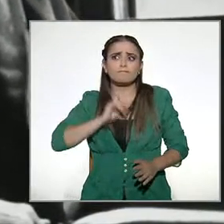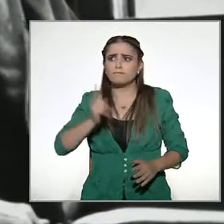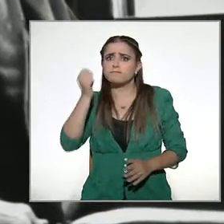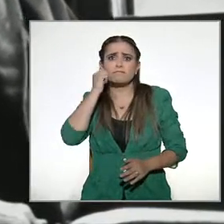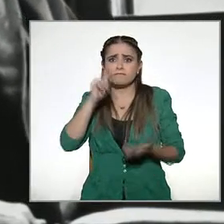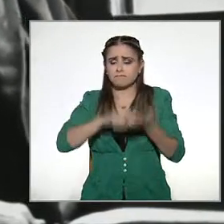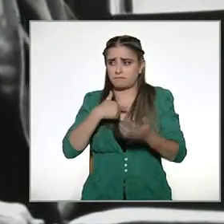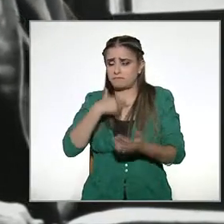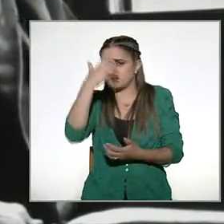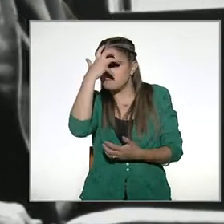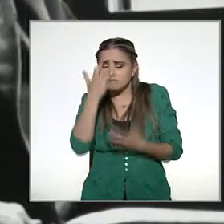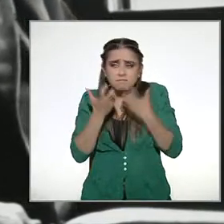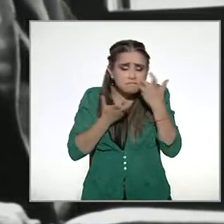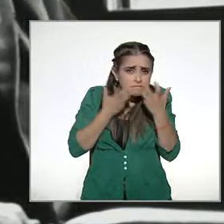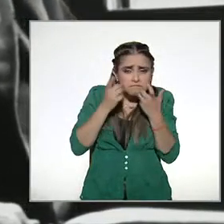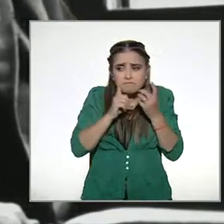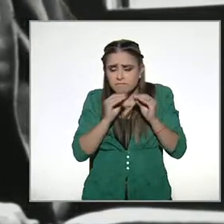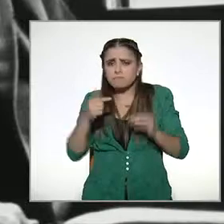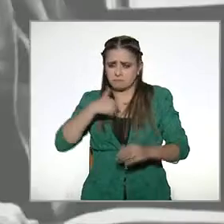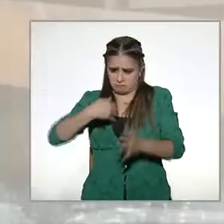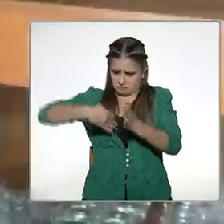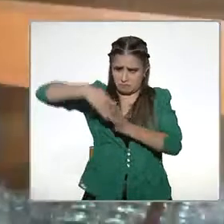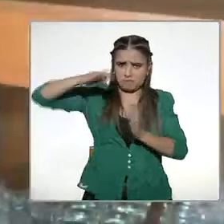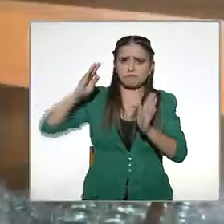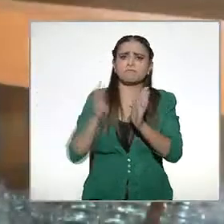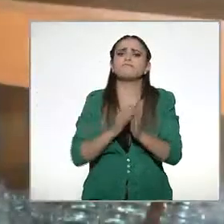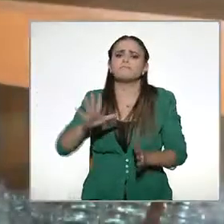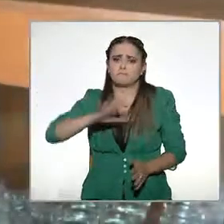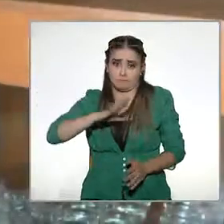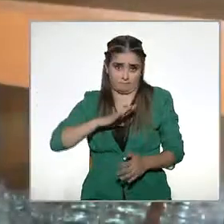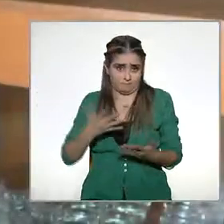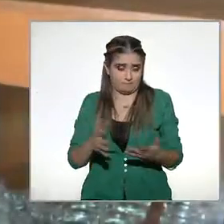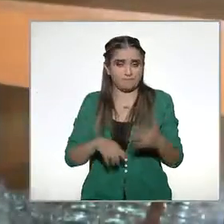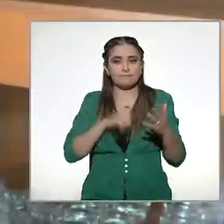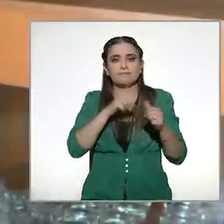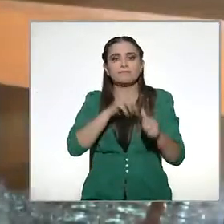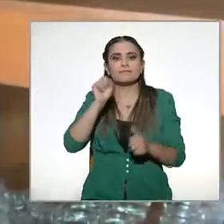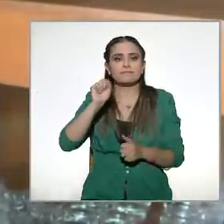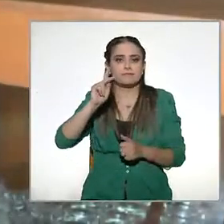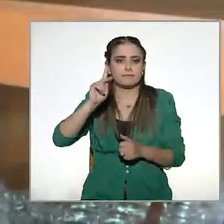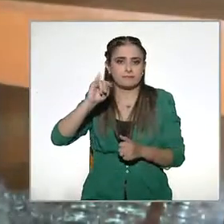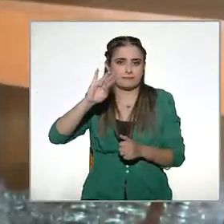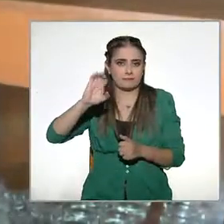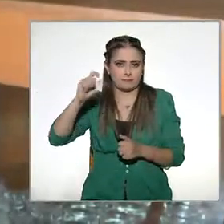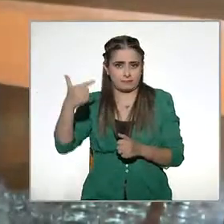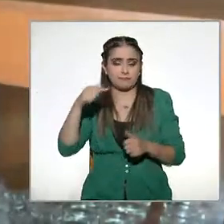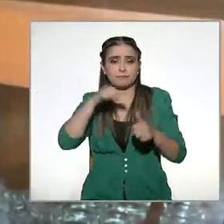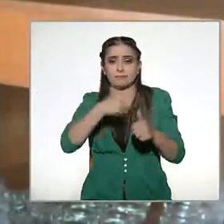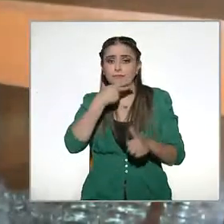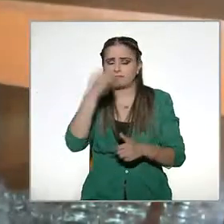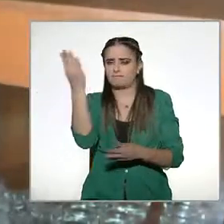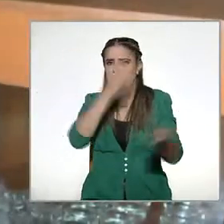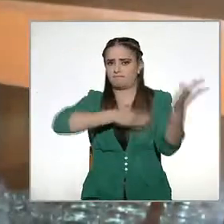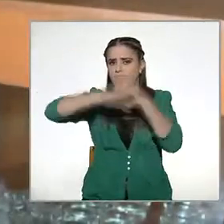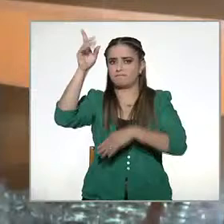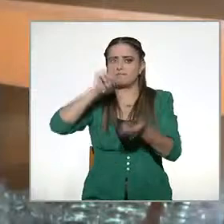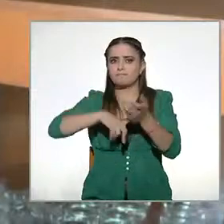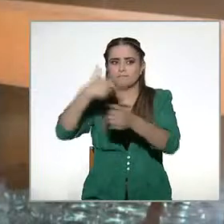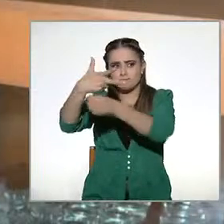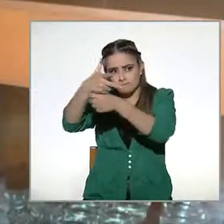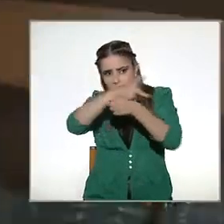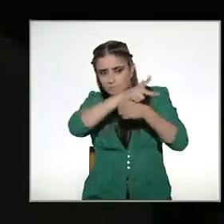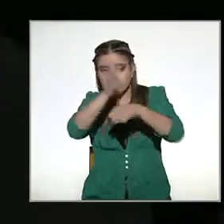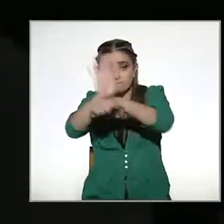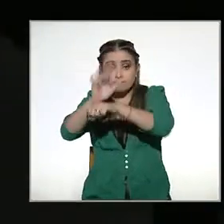tímida y retraída tenía la fuerza y valentía de un león Steven Spielberg una de las personas más exitosas e influyentes de Hollywood es